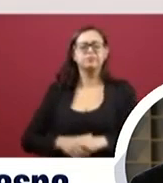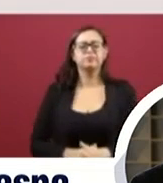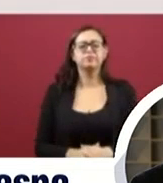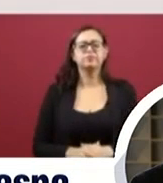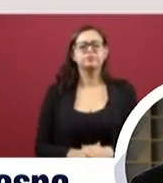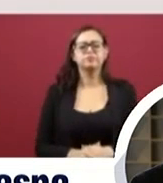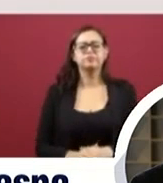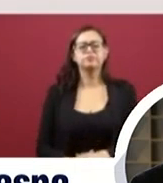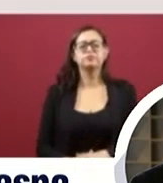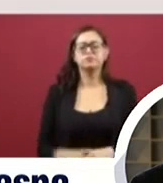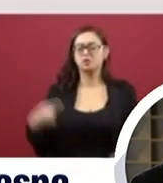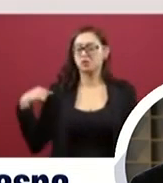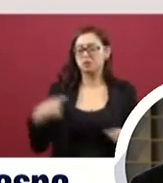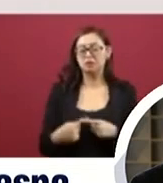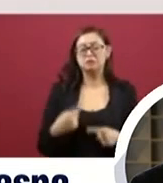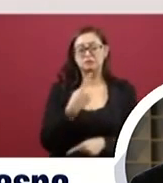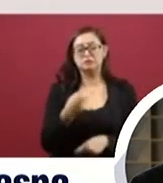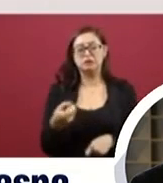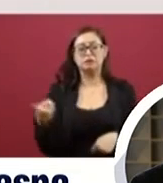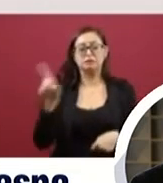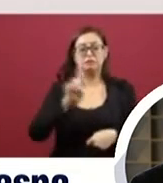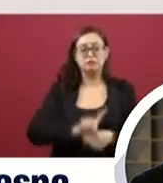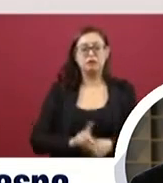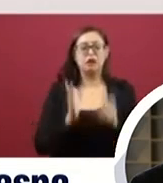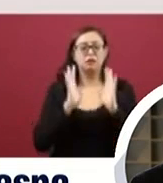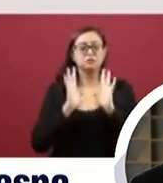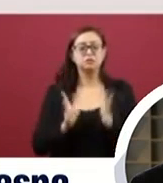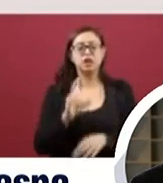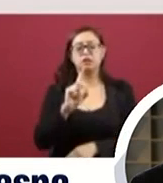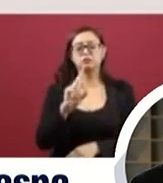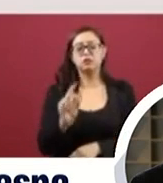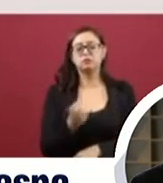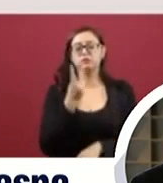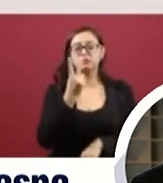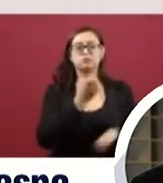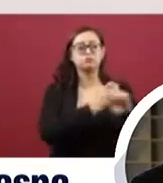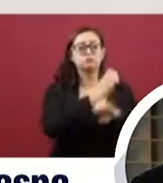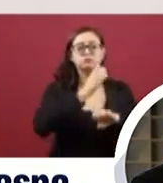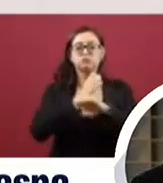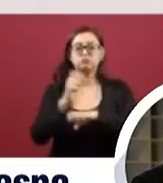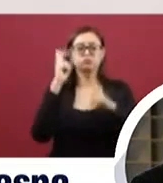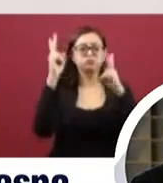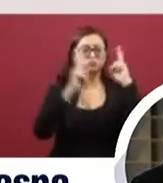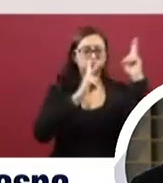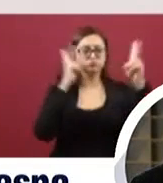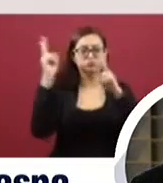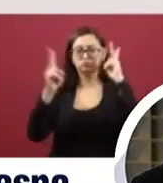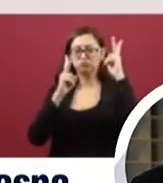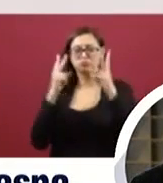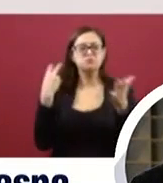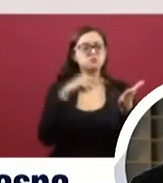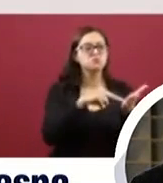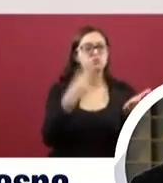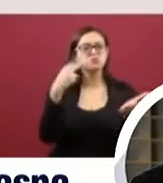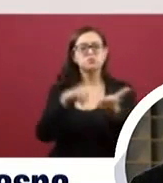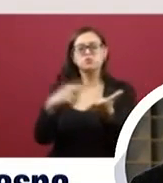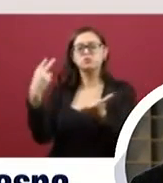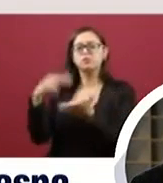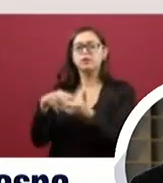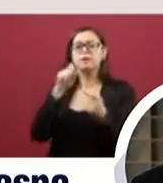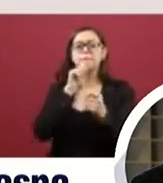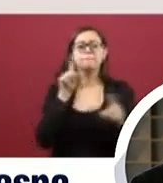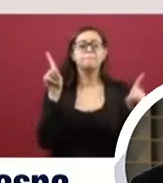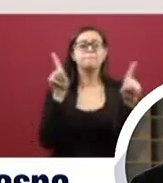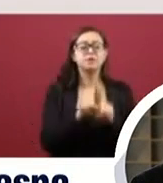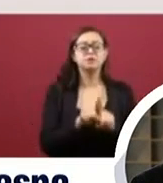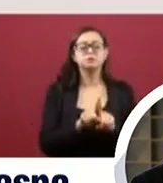en lugar de más inversiones va a haber menos inversiones. Y en esa medida menos crecimiento económico y en esa medida menos